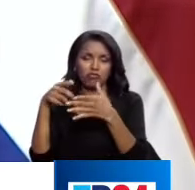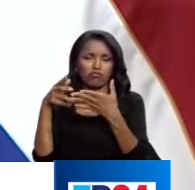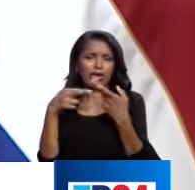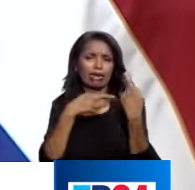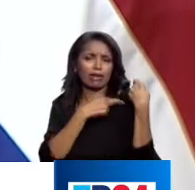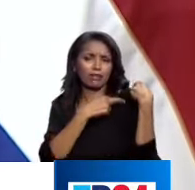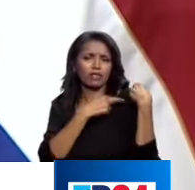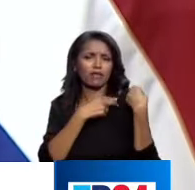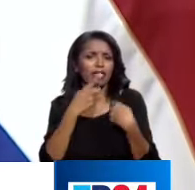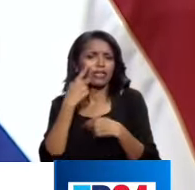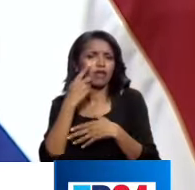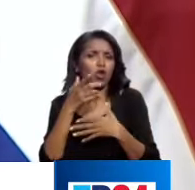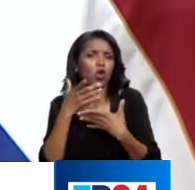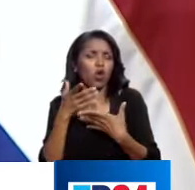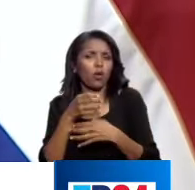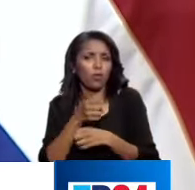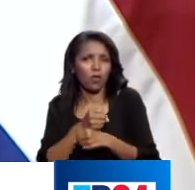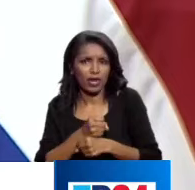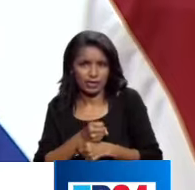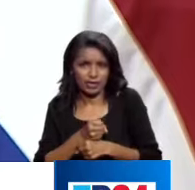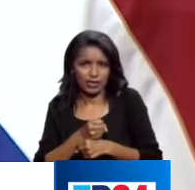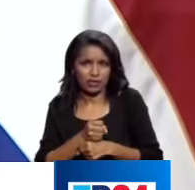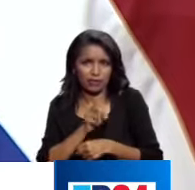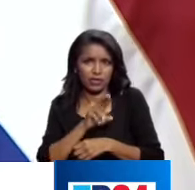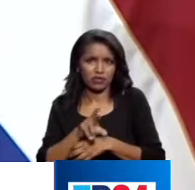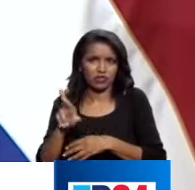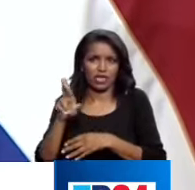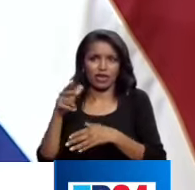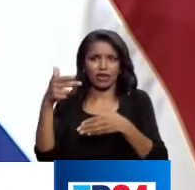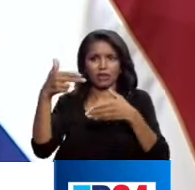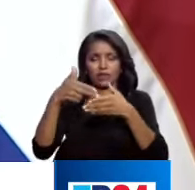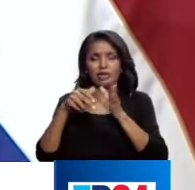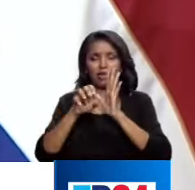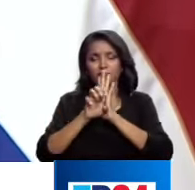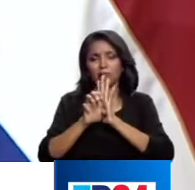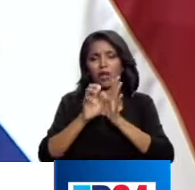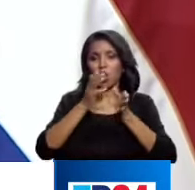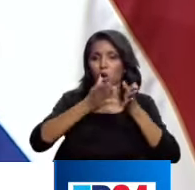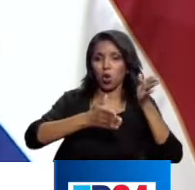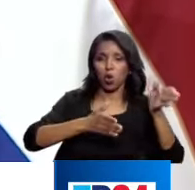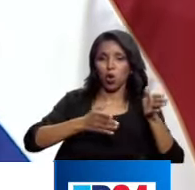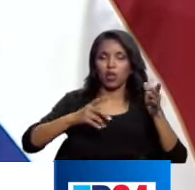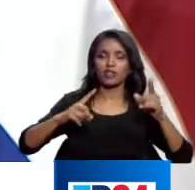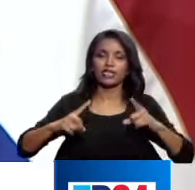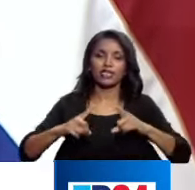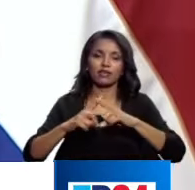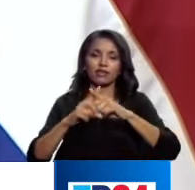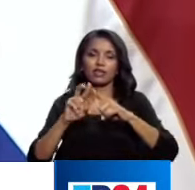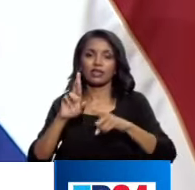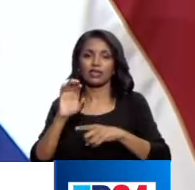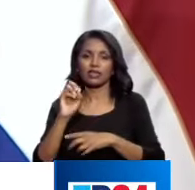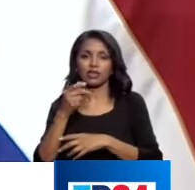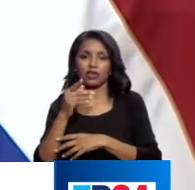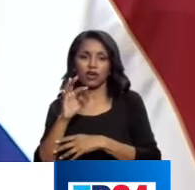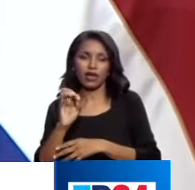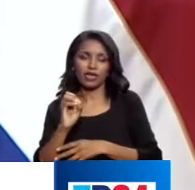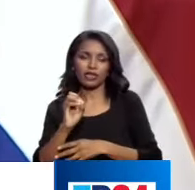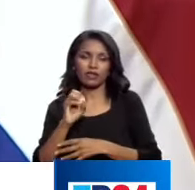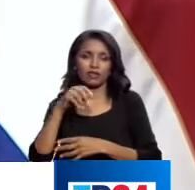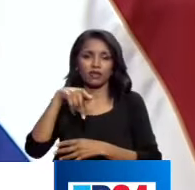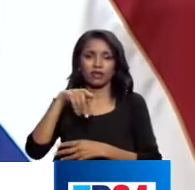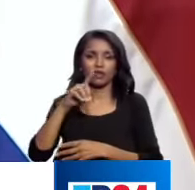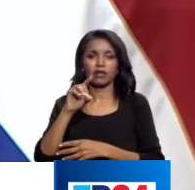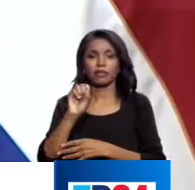cuál es el mayor uso productivo del aeropuerto. Por los aeropuertos de Colón, por ejemplo, el aeropuerto de Rivato, el aeropuerto de David, el aeropuerto de Pedací.